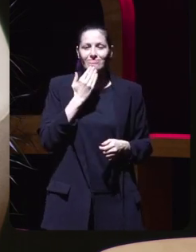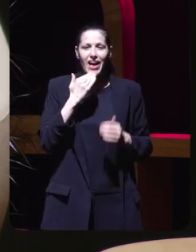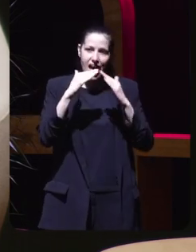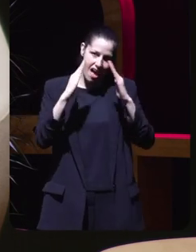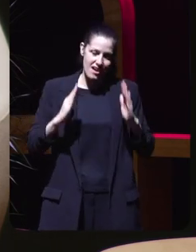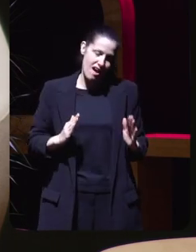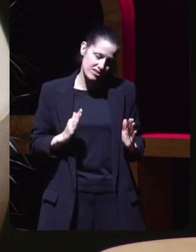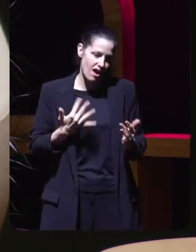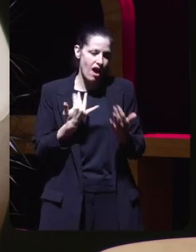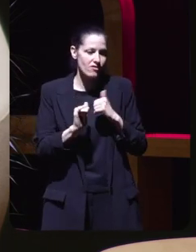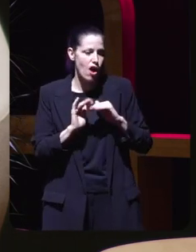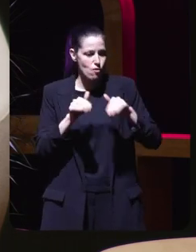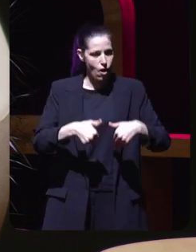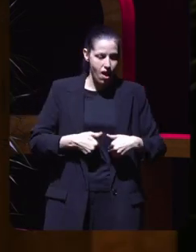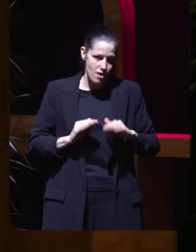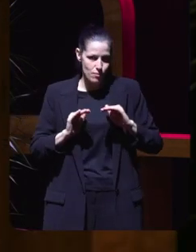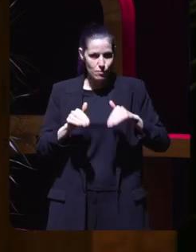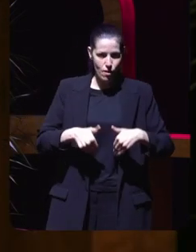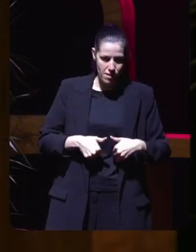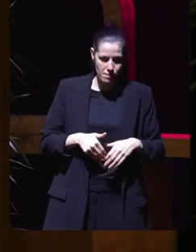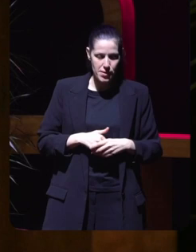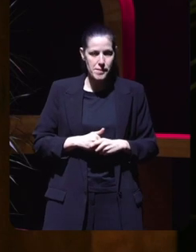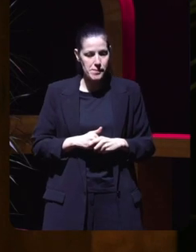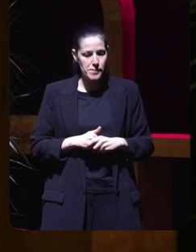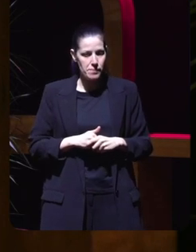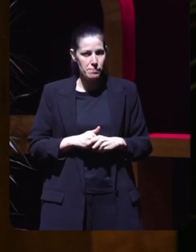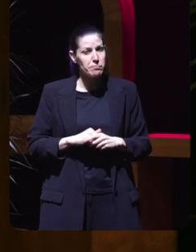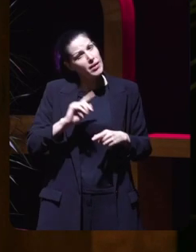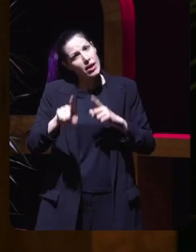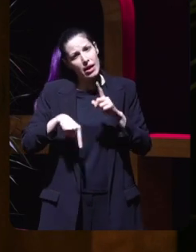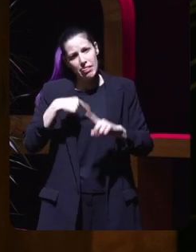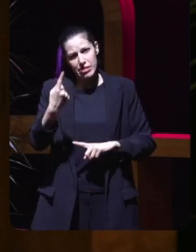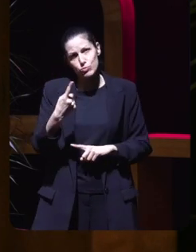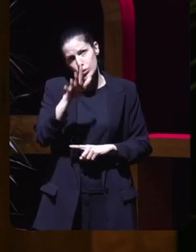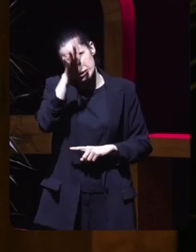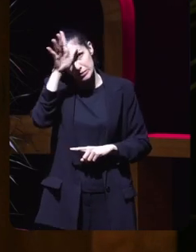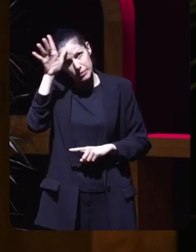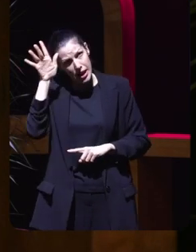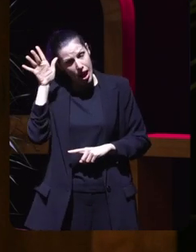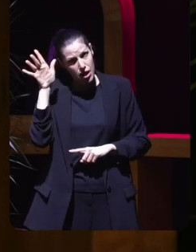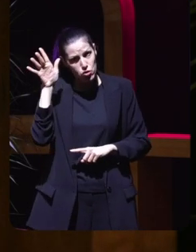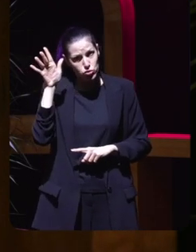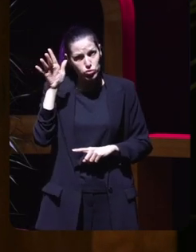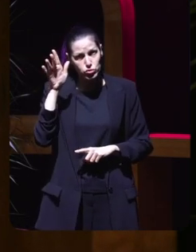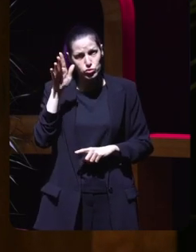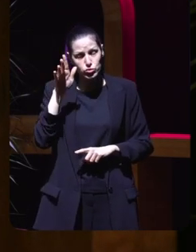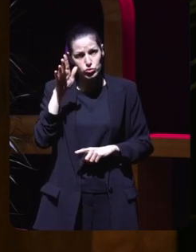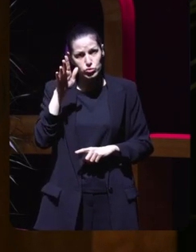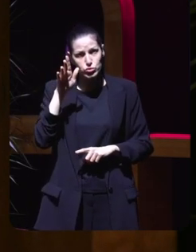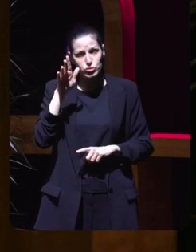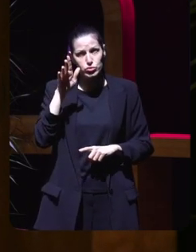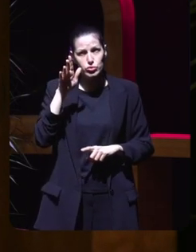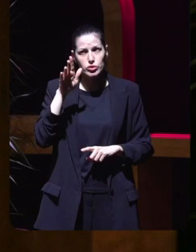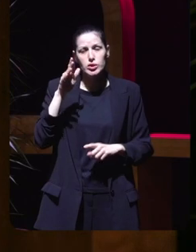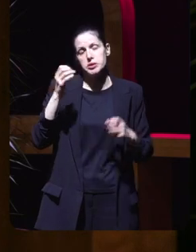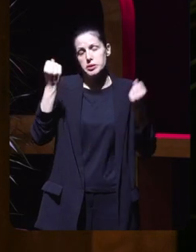remato o el vendo luego dos verans prácticas en diario de pontevedra después volvían a